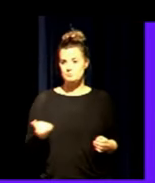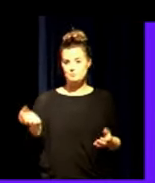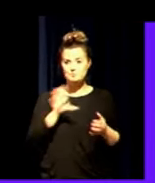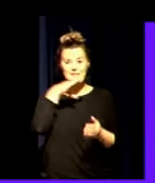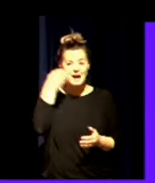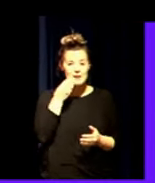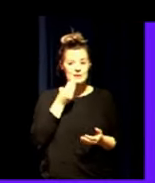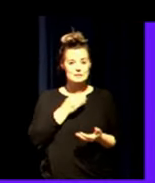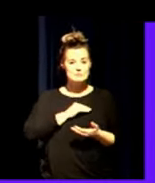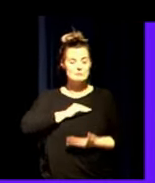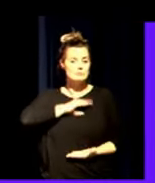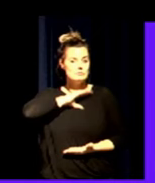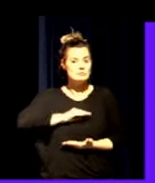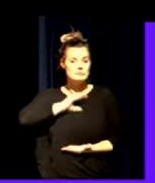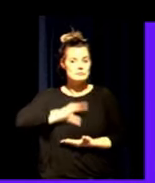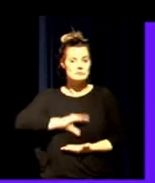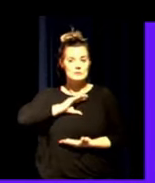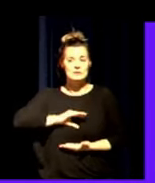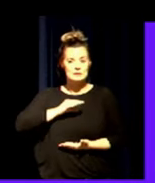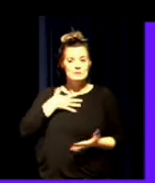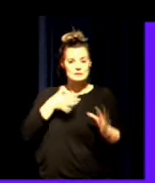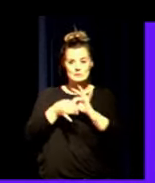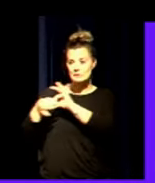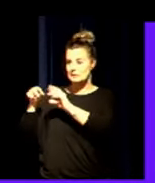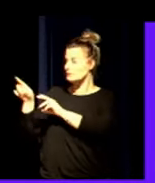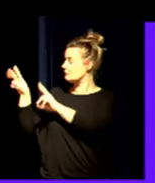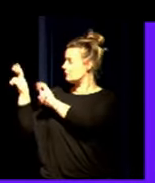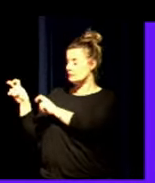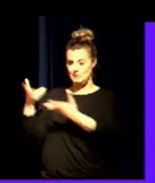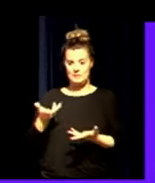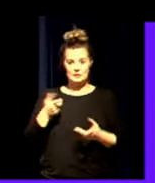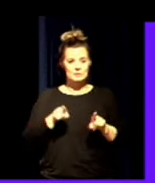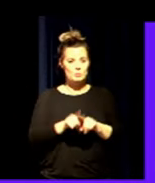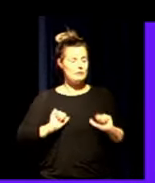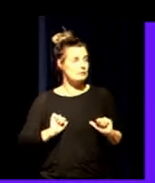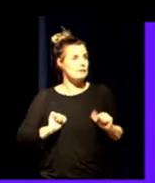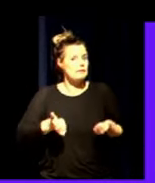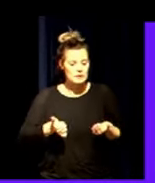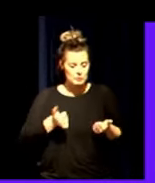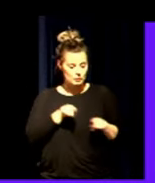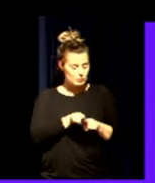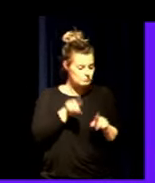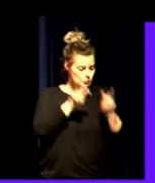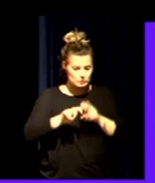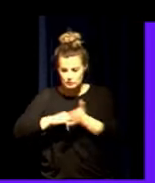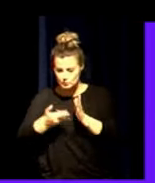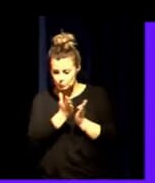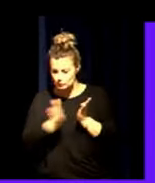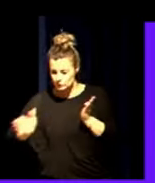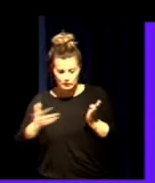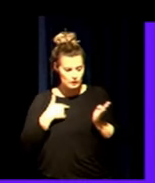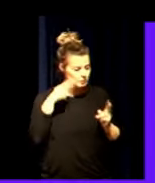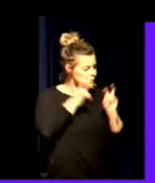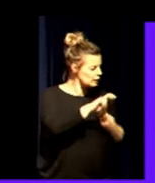Habilidades y competencias que tienen que ver con esto, con tener iniciativa, con buscar alternativas, con dar positividad a los